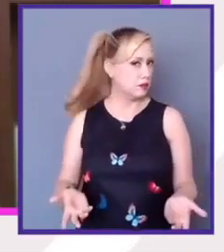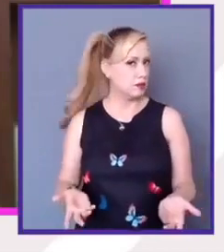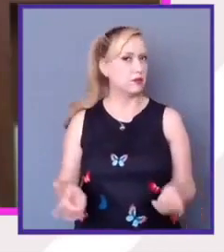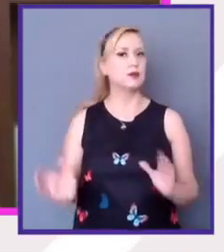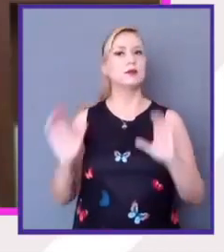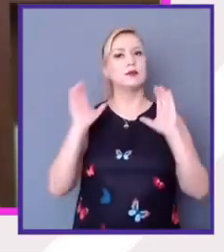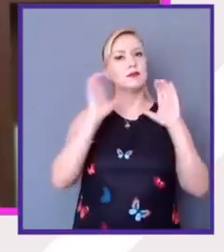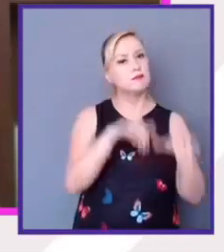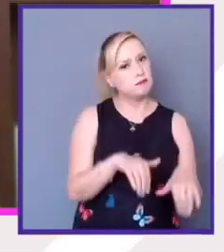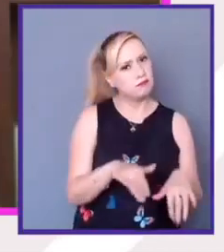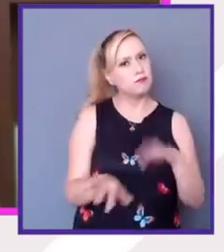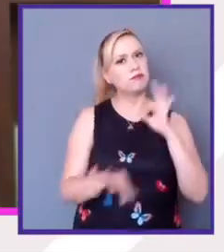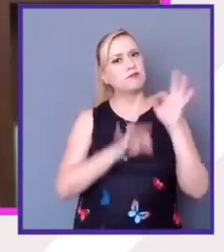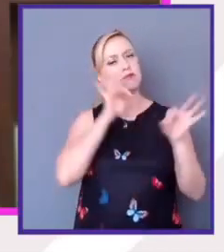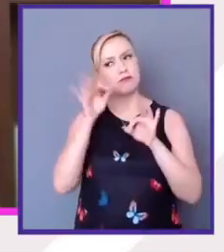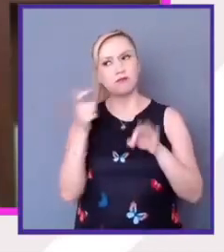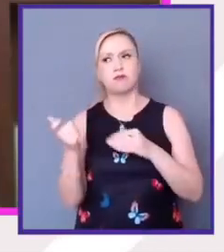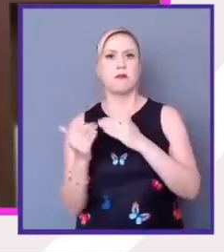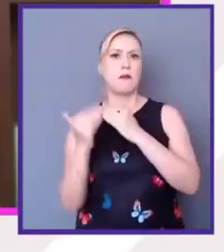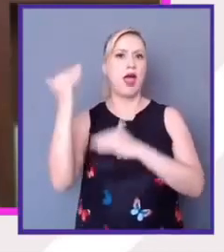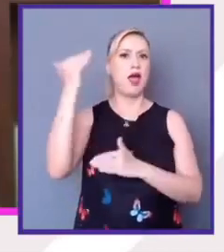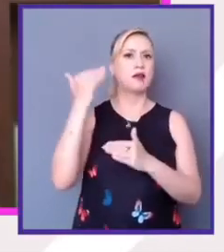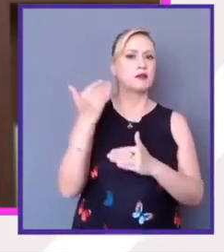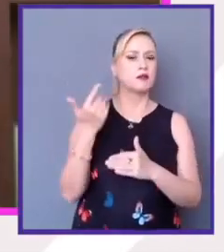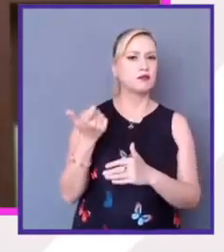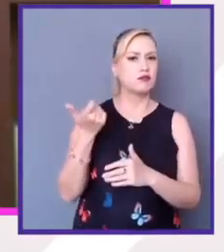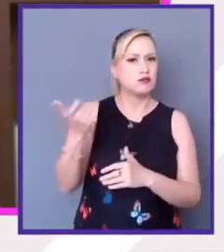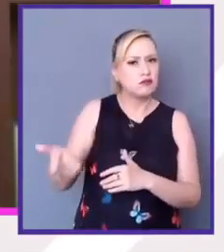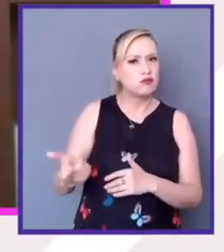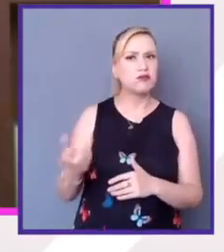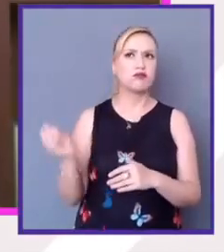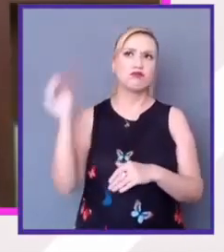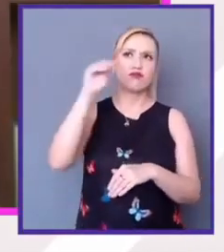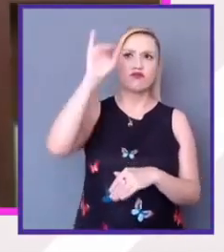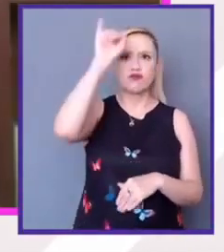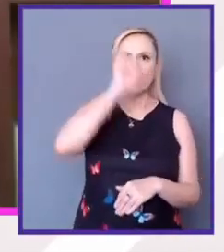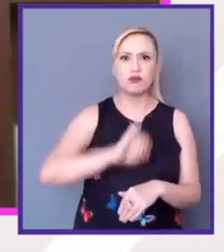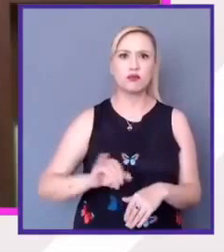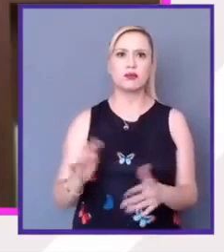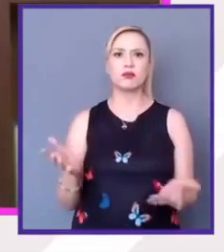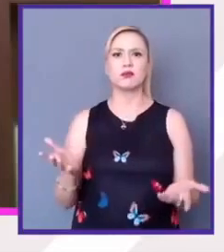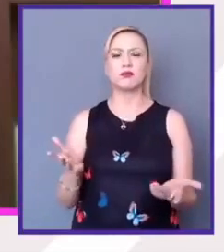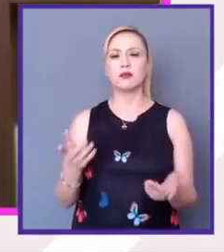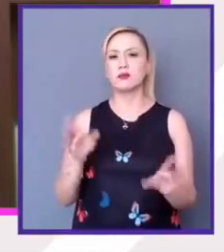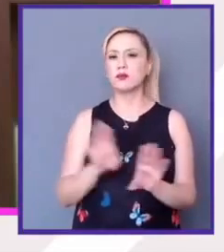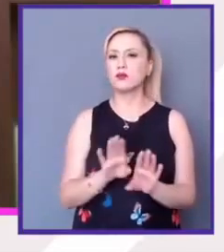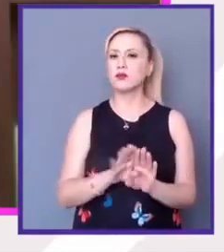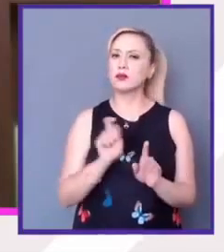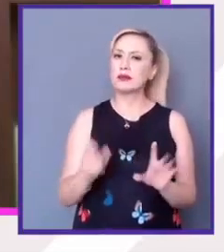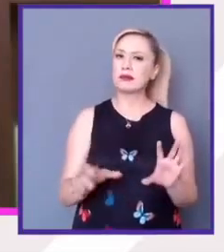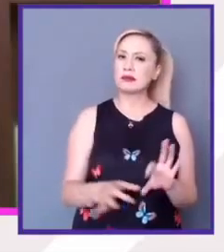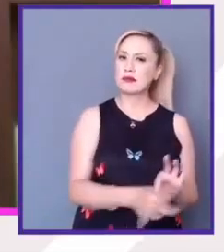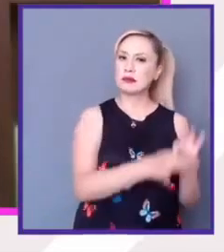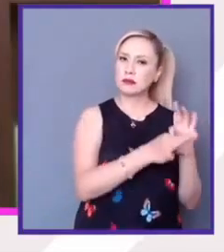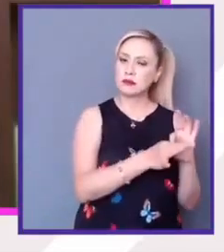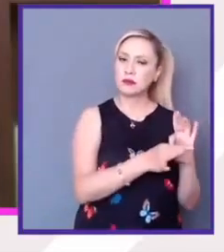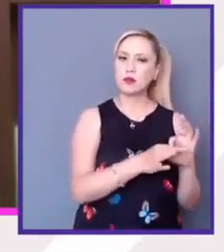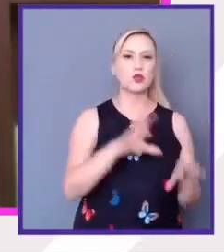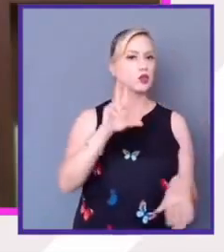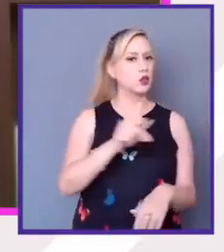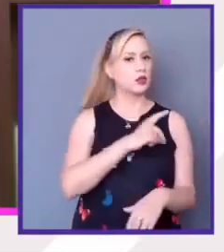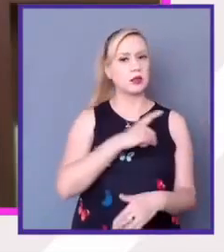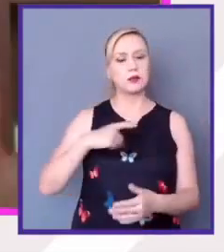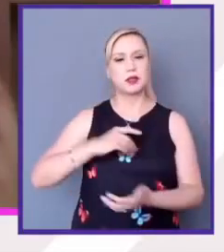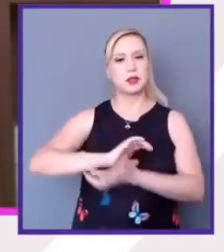promoción, mercadotecnia, evaluación de personal, estén alineados con la no discriminación por temas